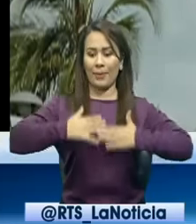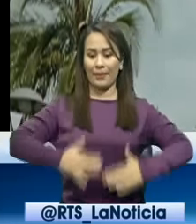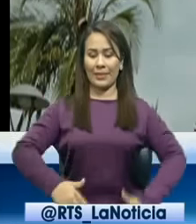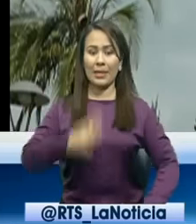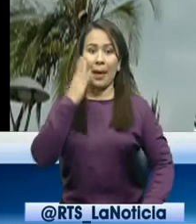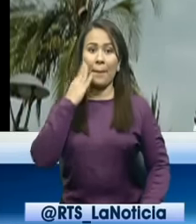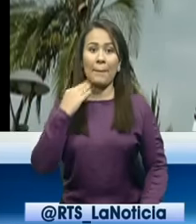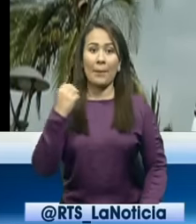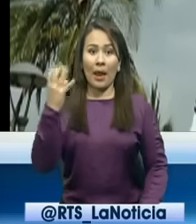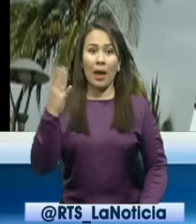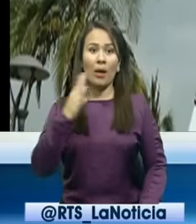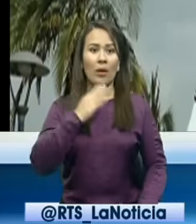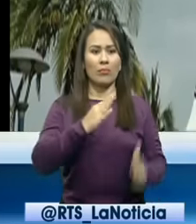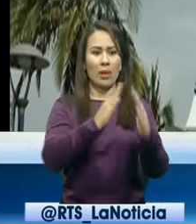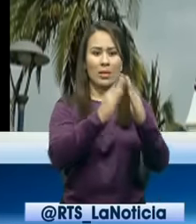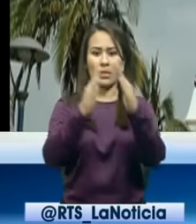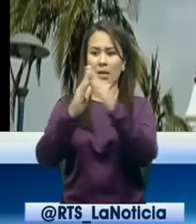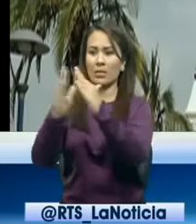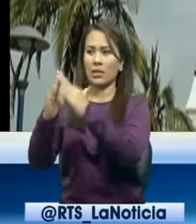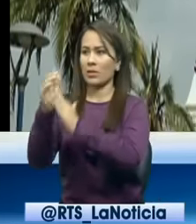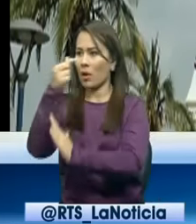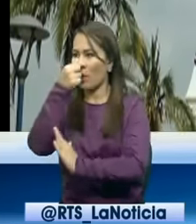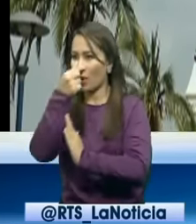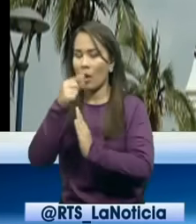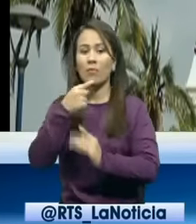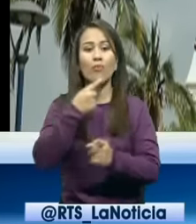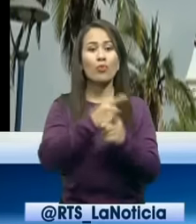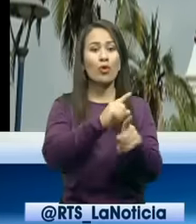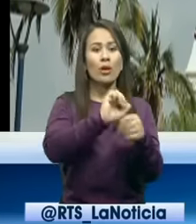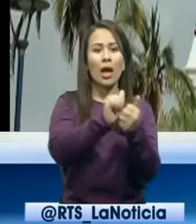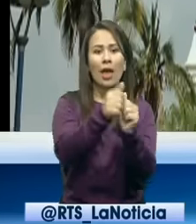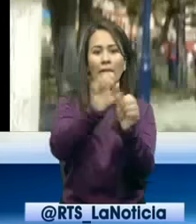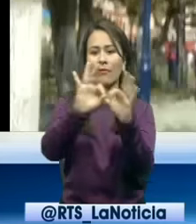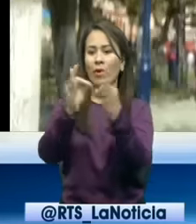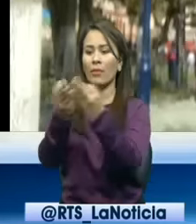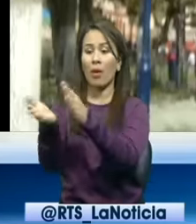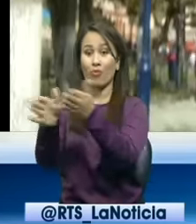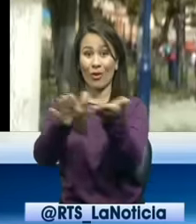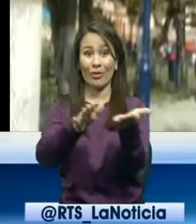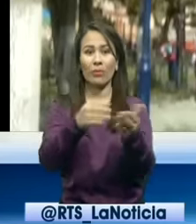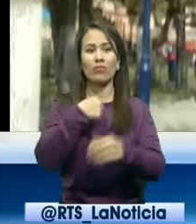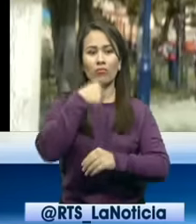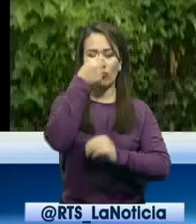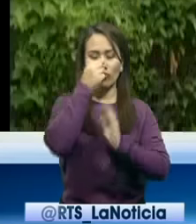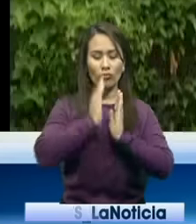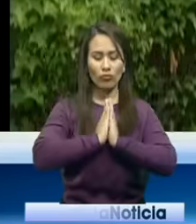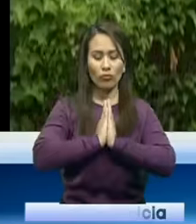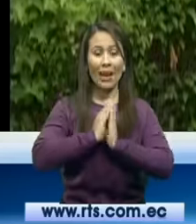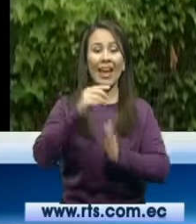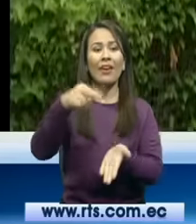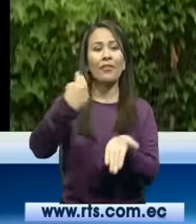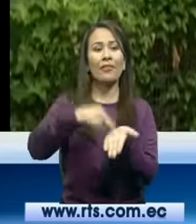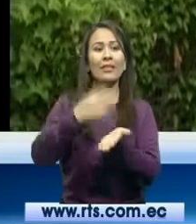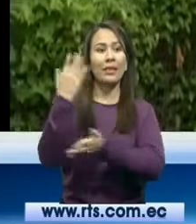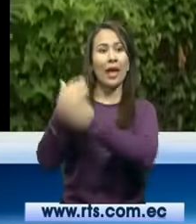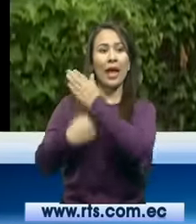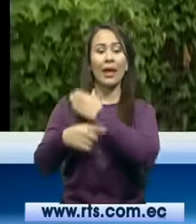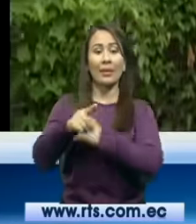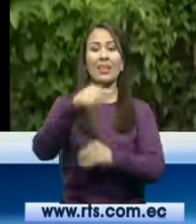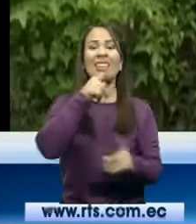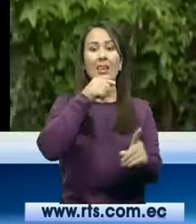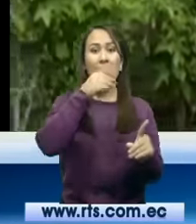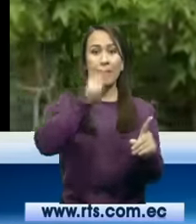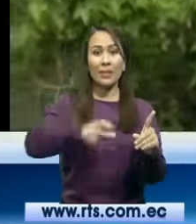de casa en casa para rezar junto a sus familias por los difuntos de cada uno. Esta práctica ancestral une los elementos católicos